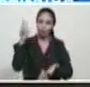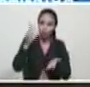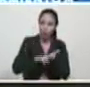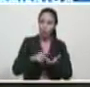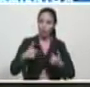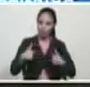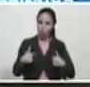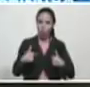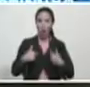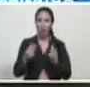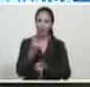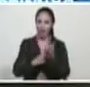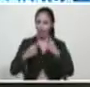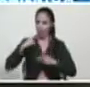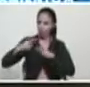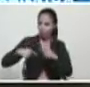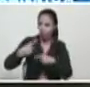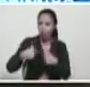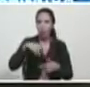sí.